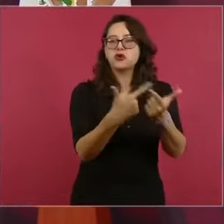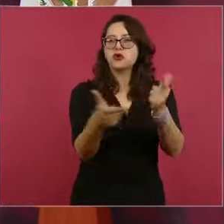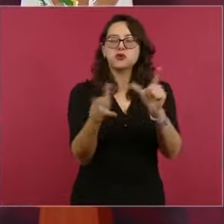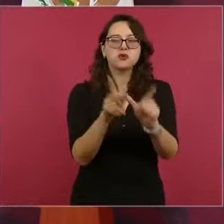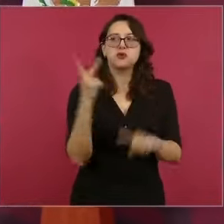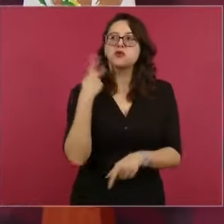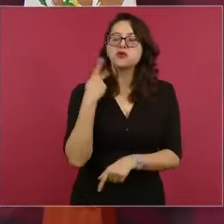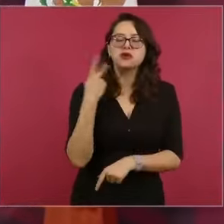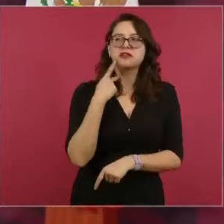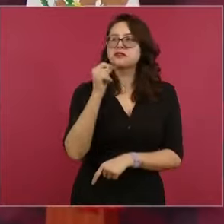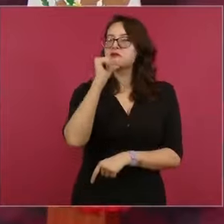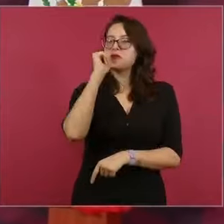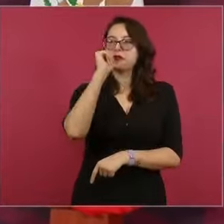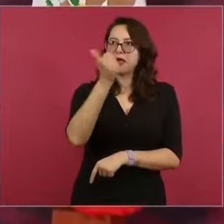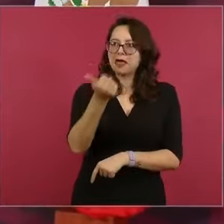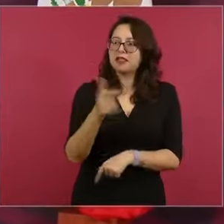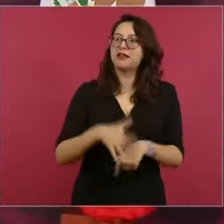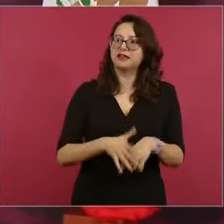que son